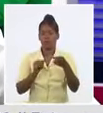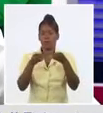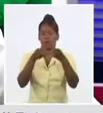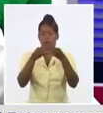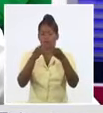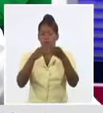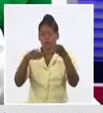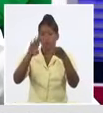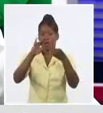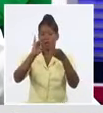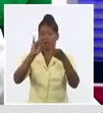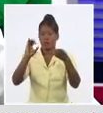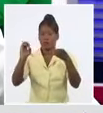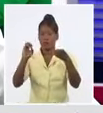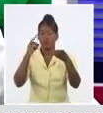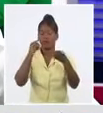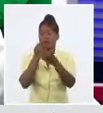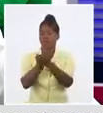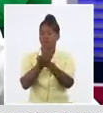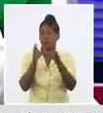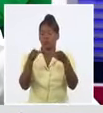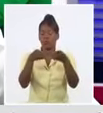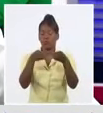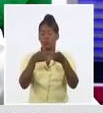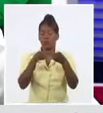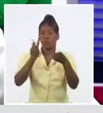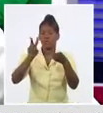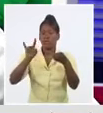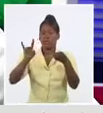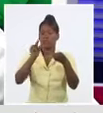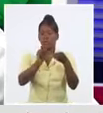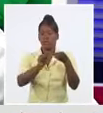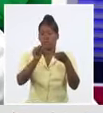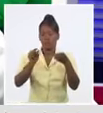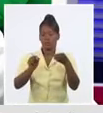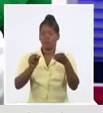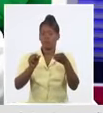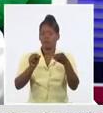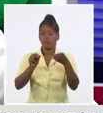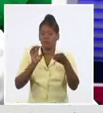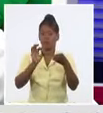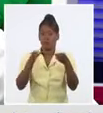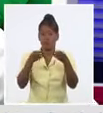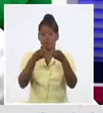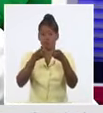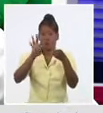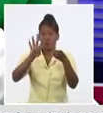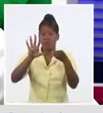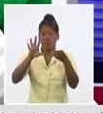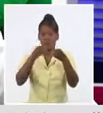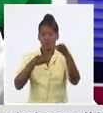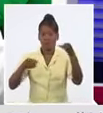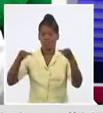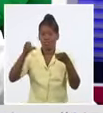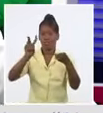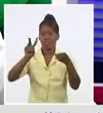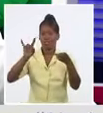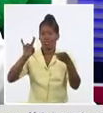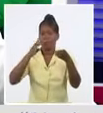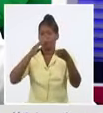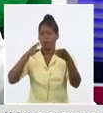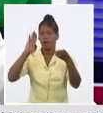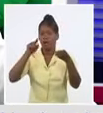el grupo de más riesgo, pues 29 de los 45 fallecidos que informamos hoy, que